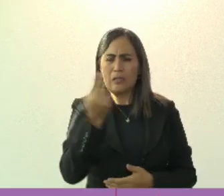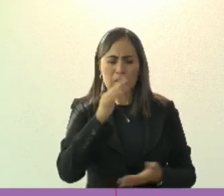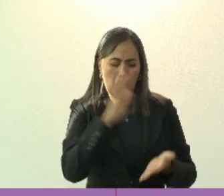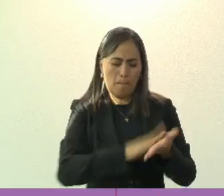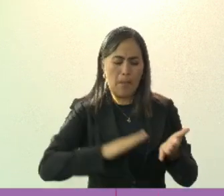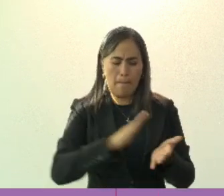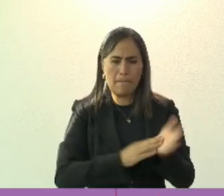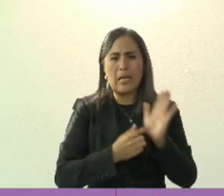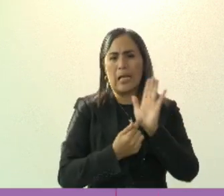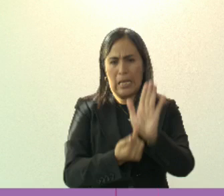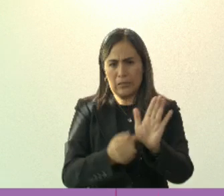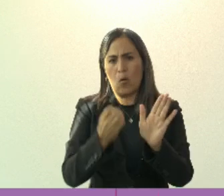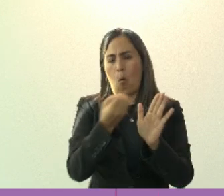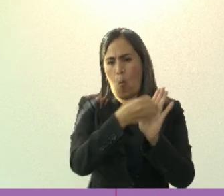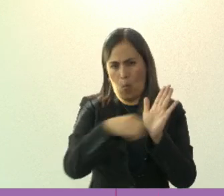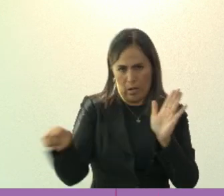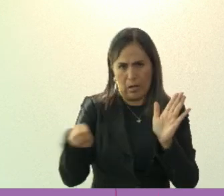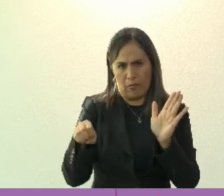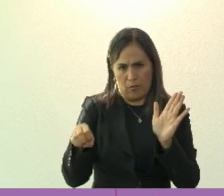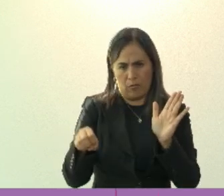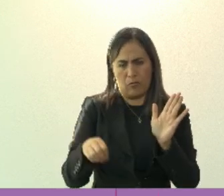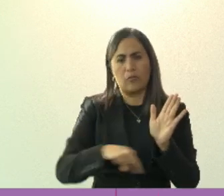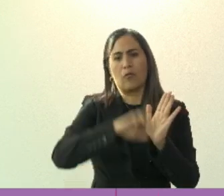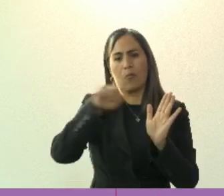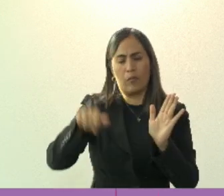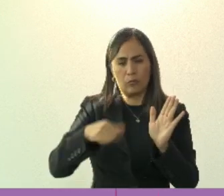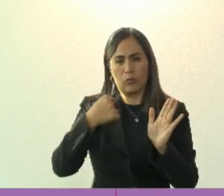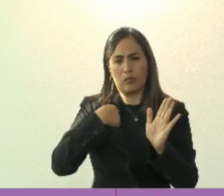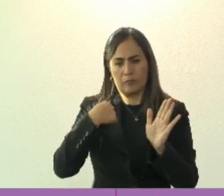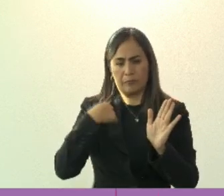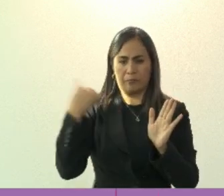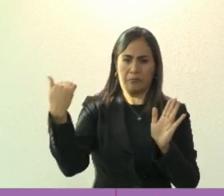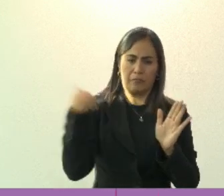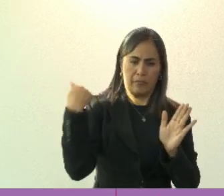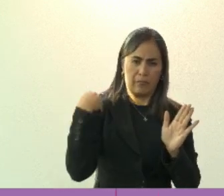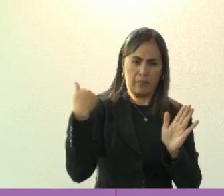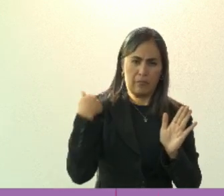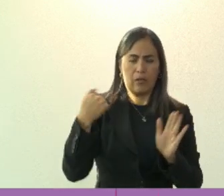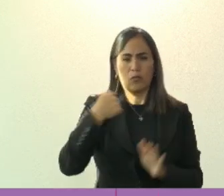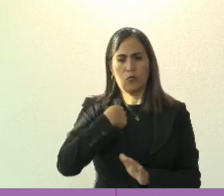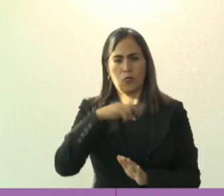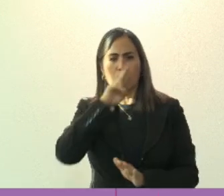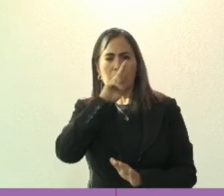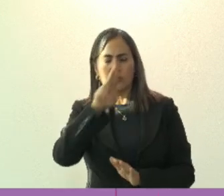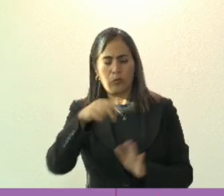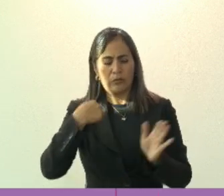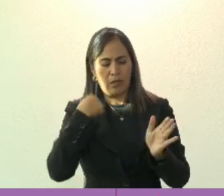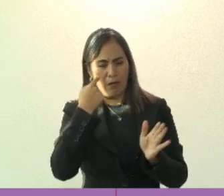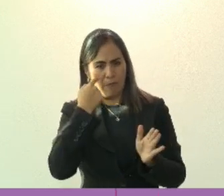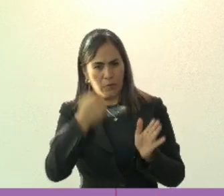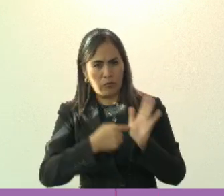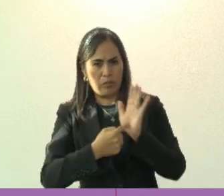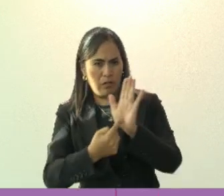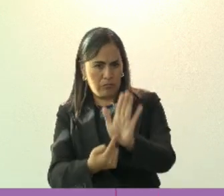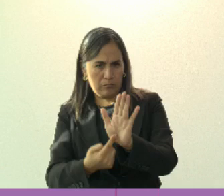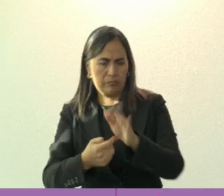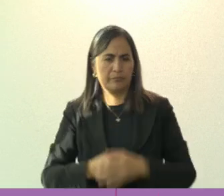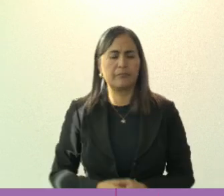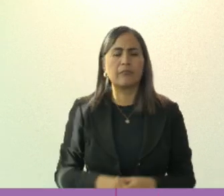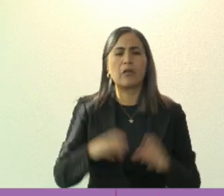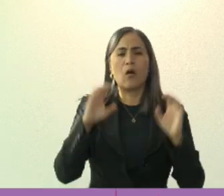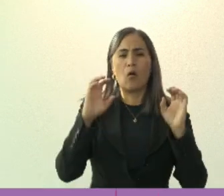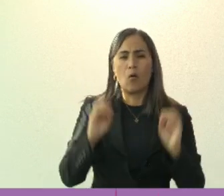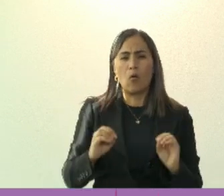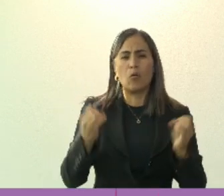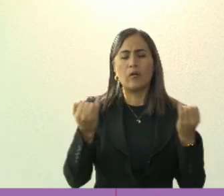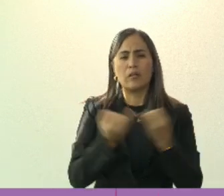de tener para responder a cualquier acto de fiscalización o para poder responder